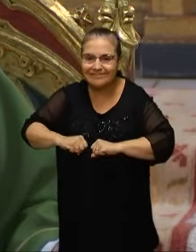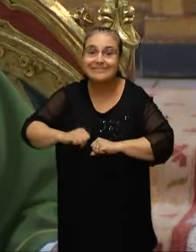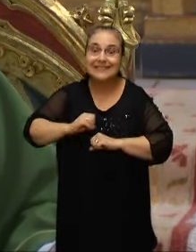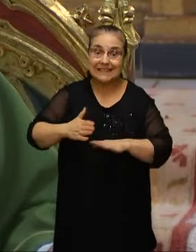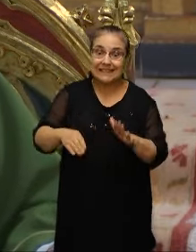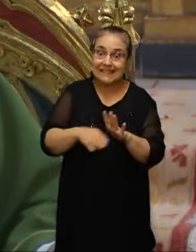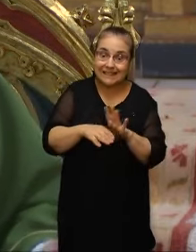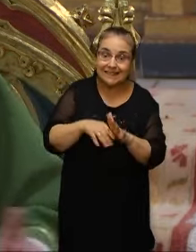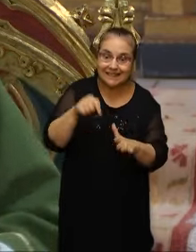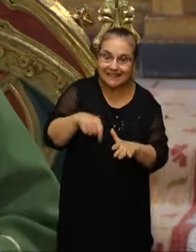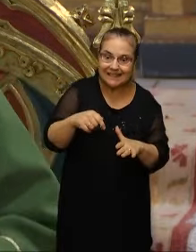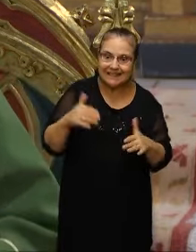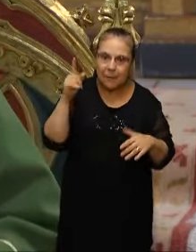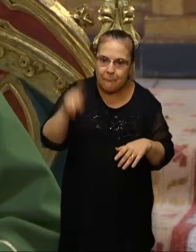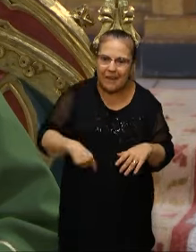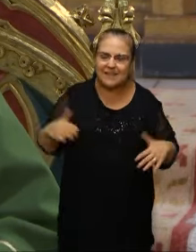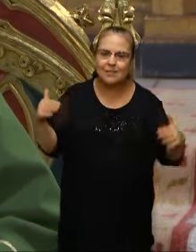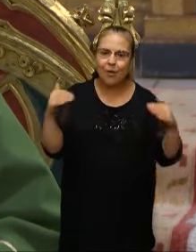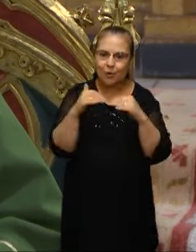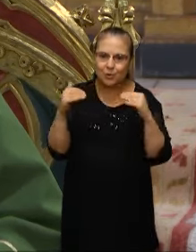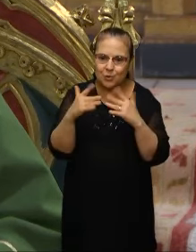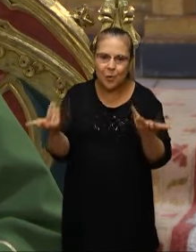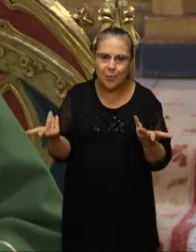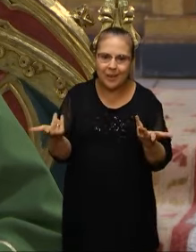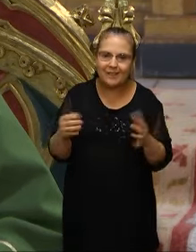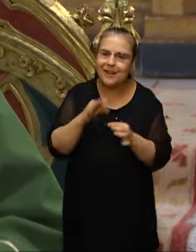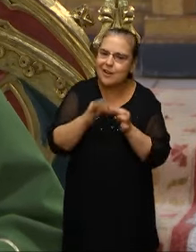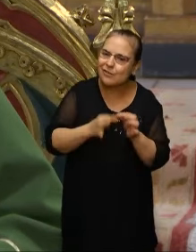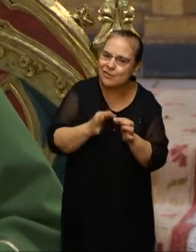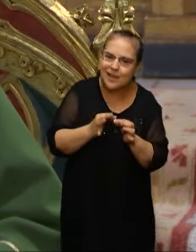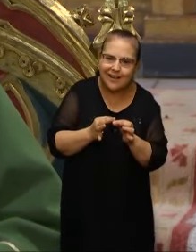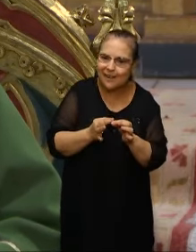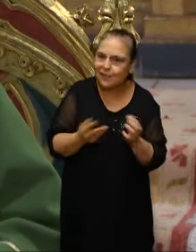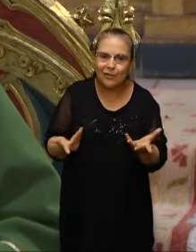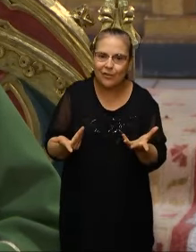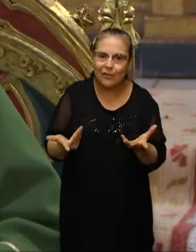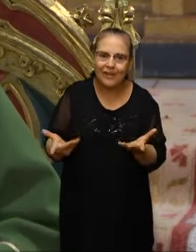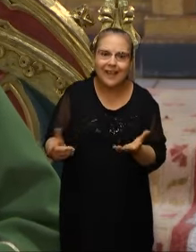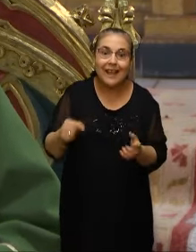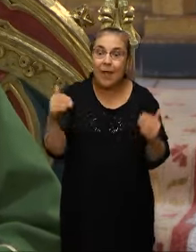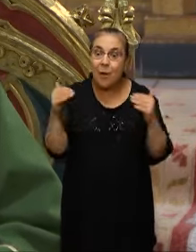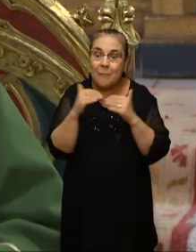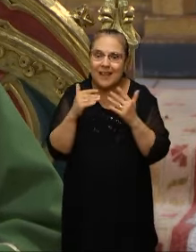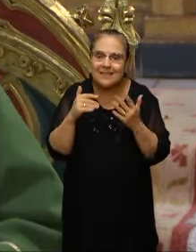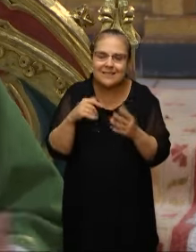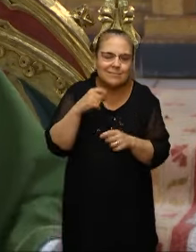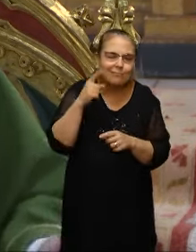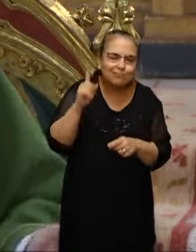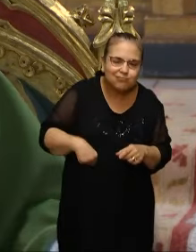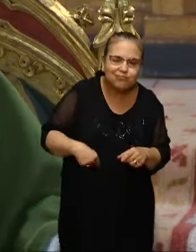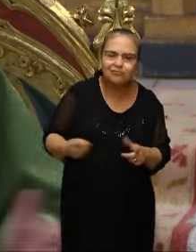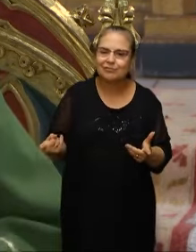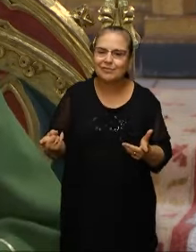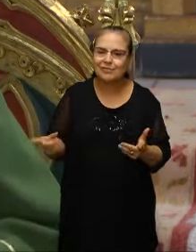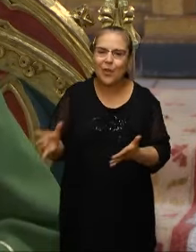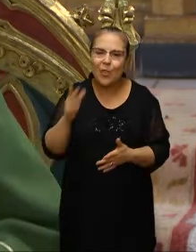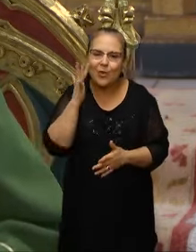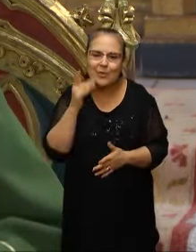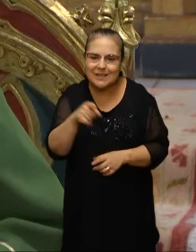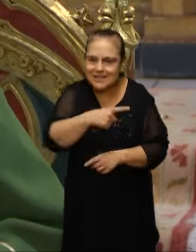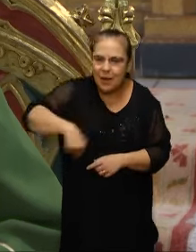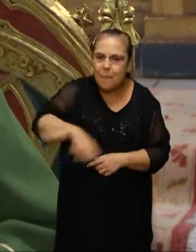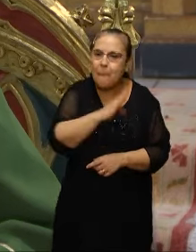seguimos en este mes de octubre mes misionero mes del Rosario mes del Pilar cada mes tiene algún Encanto de nuestra madre por eso Siempre vamos a